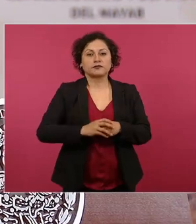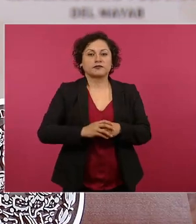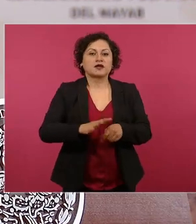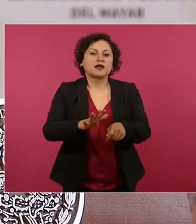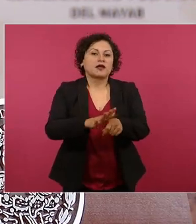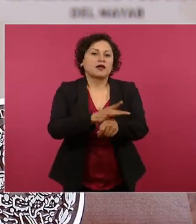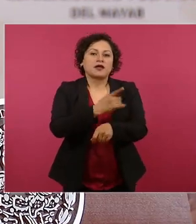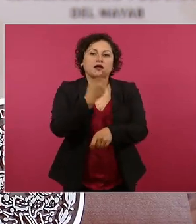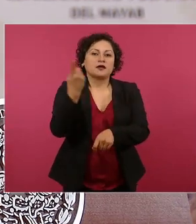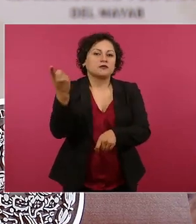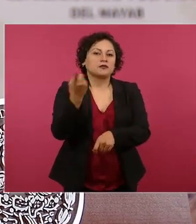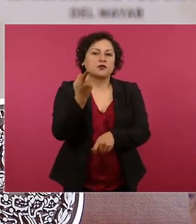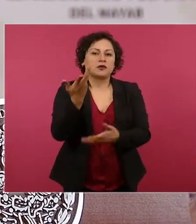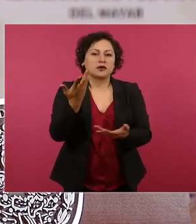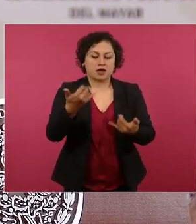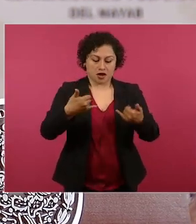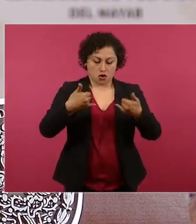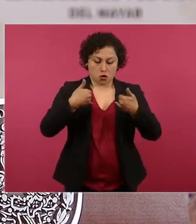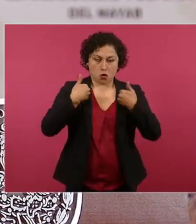rebeldes